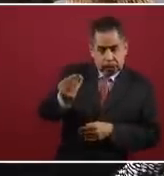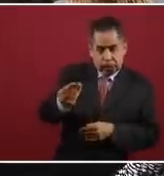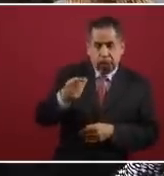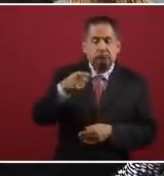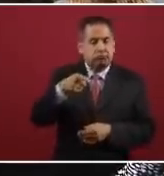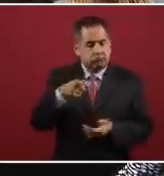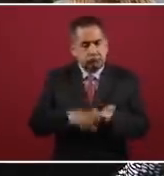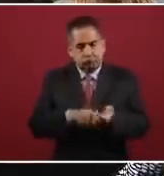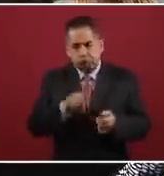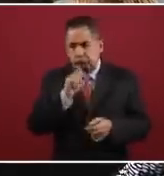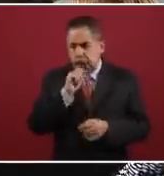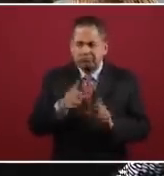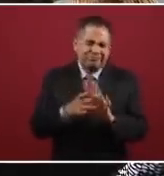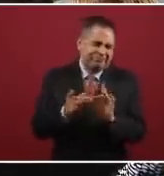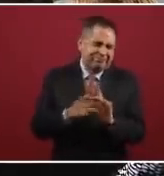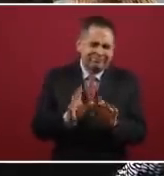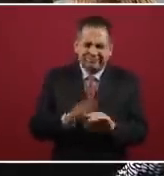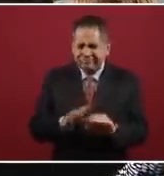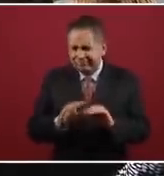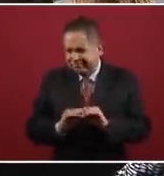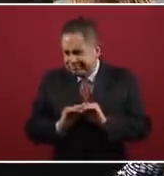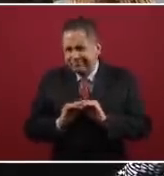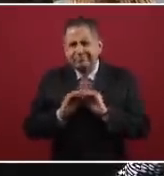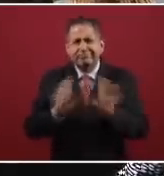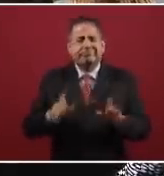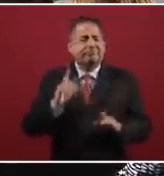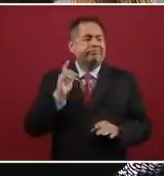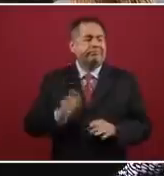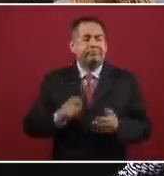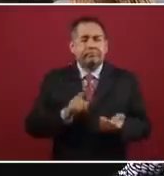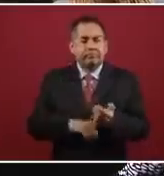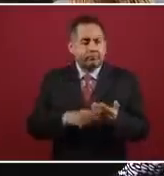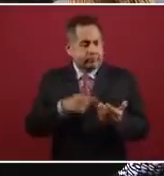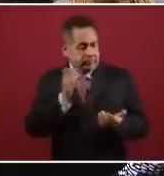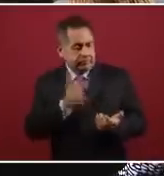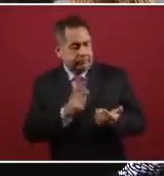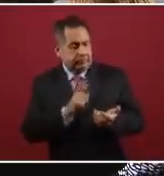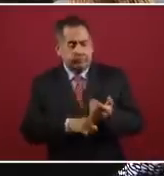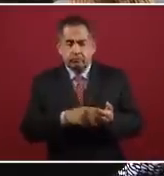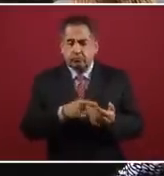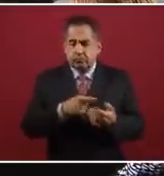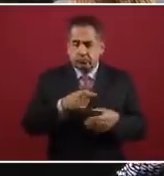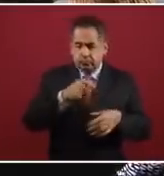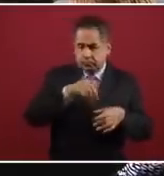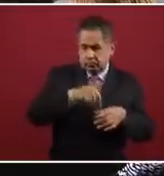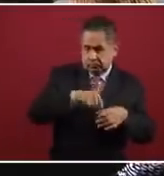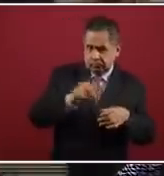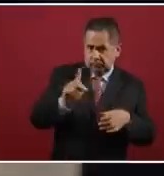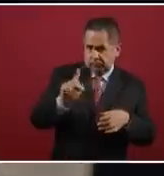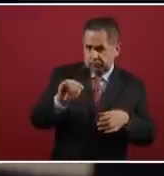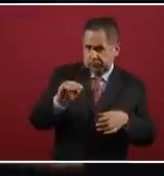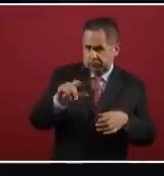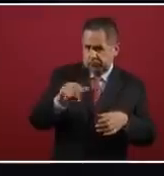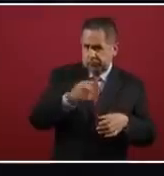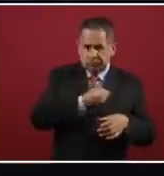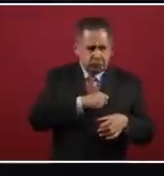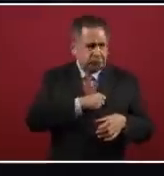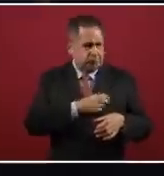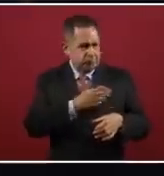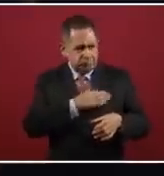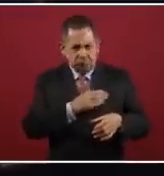donde se define específicamente las propiedades nutritivas de proteína,